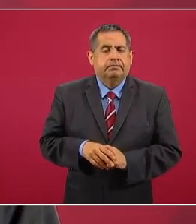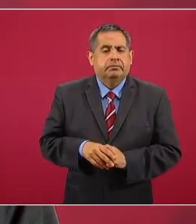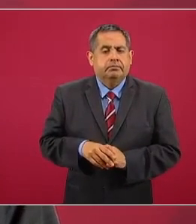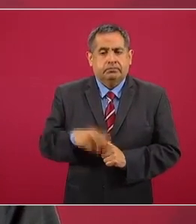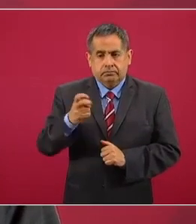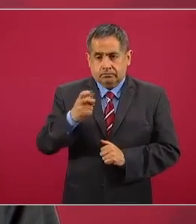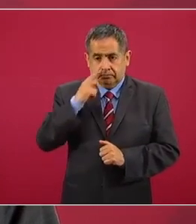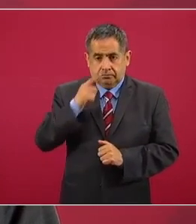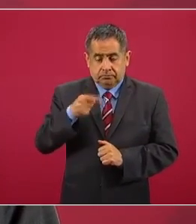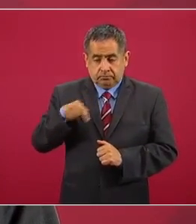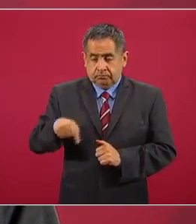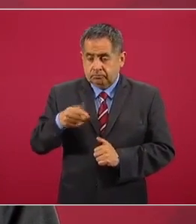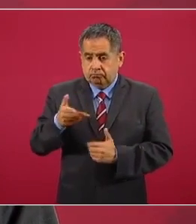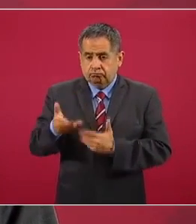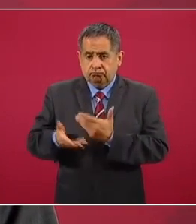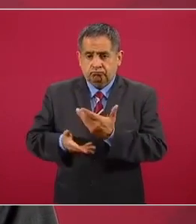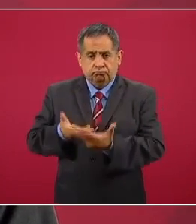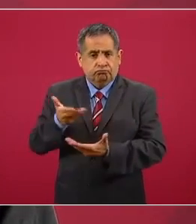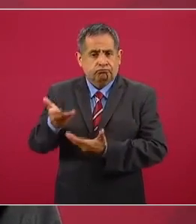Esto es servicio